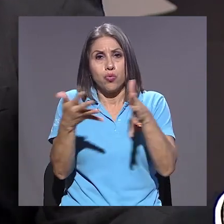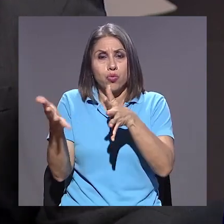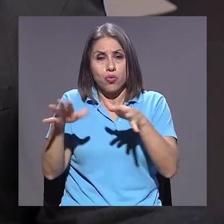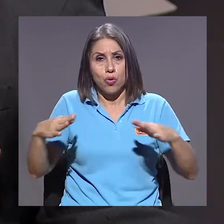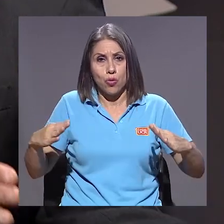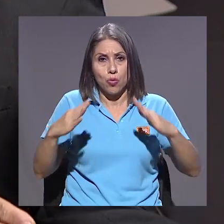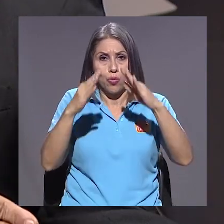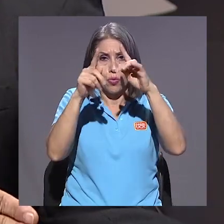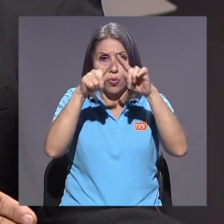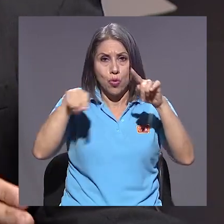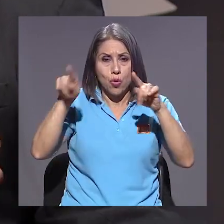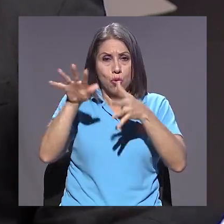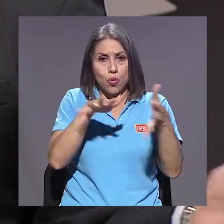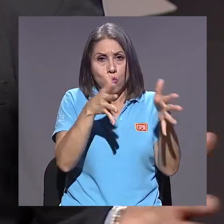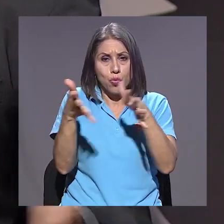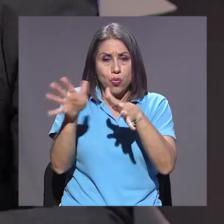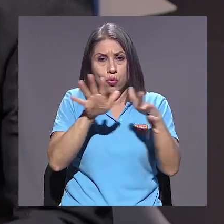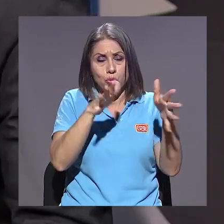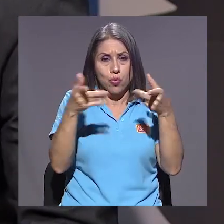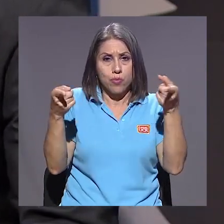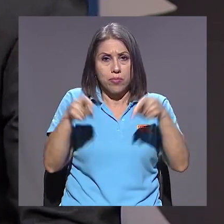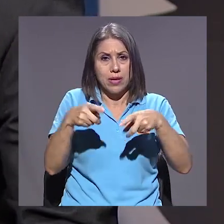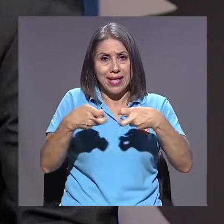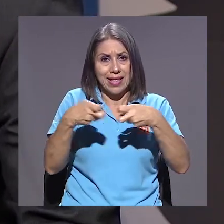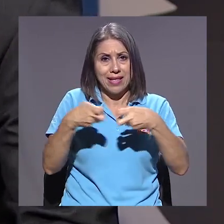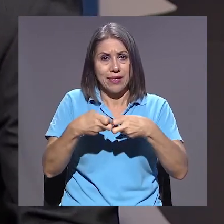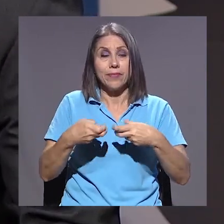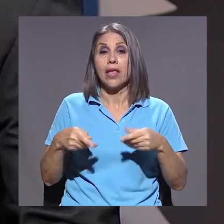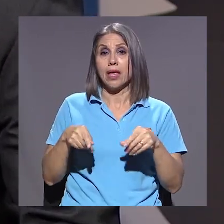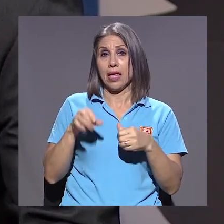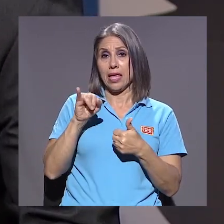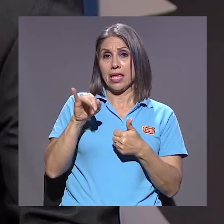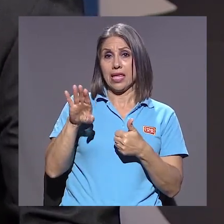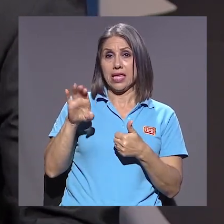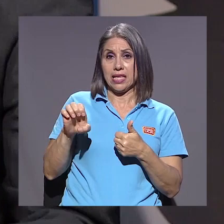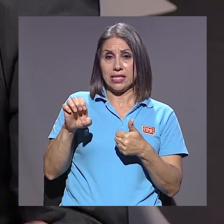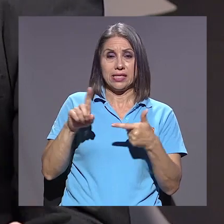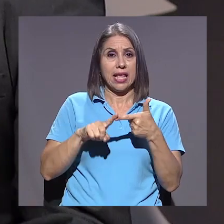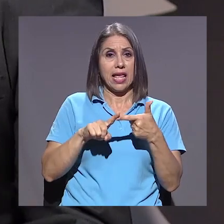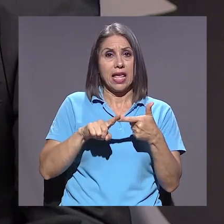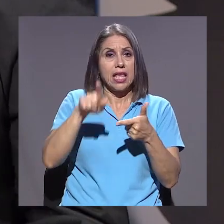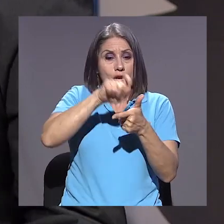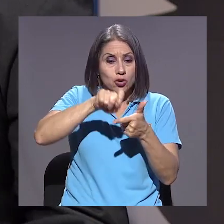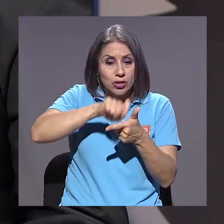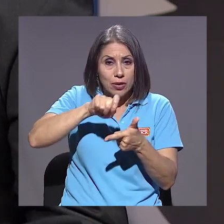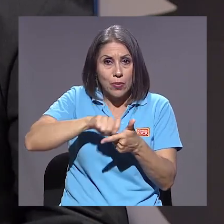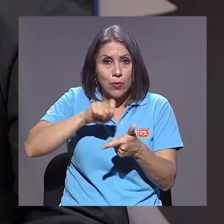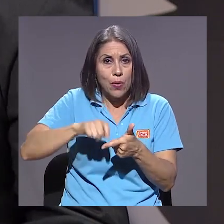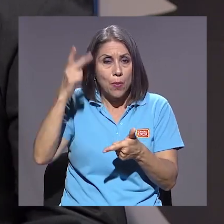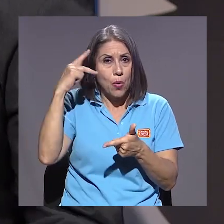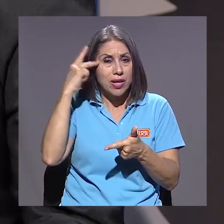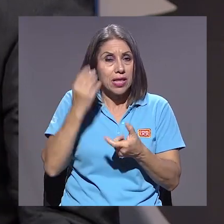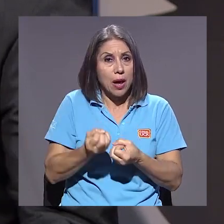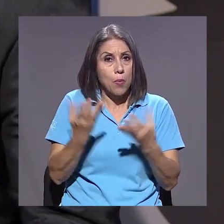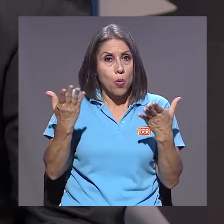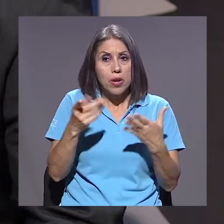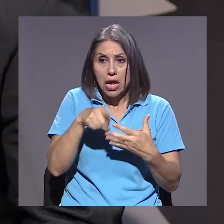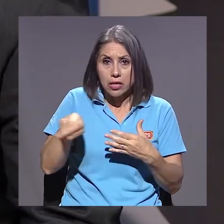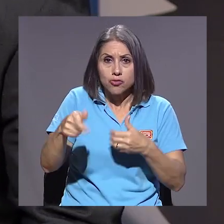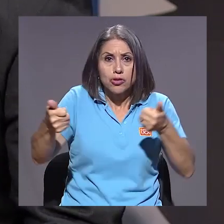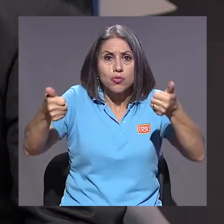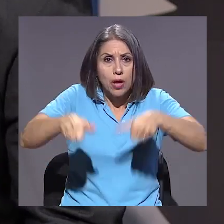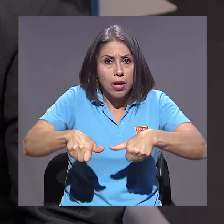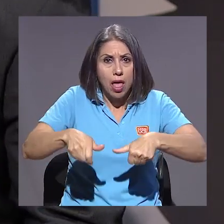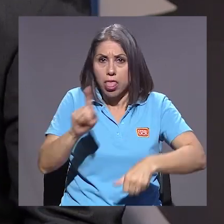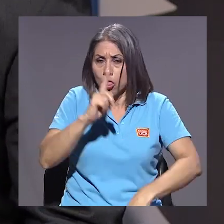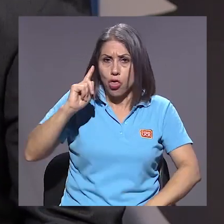las que tanto el ICE como los que definieron la política pública estuvieron de acuerdo, a nadie se les obligó de eso. ¿Qué es lo que